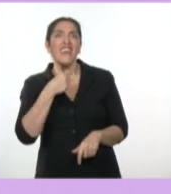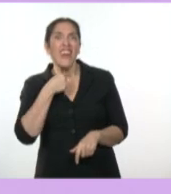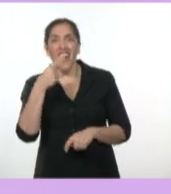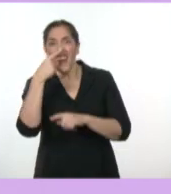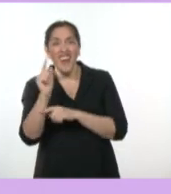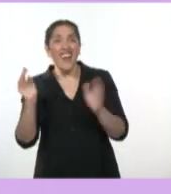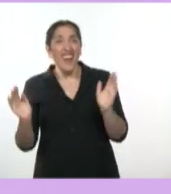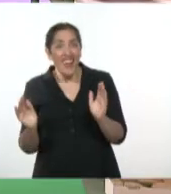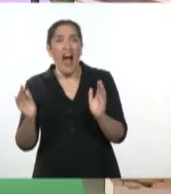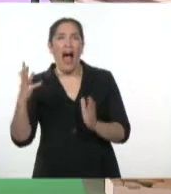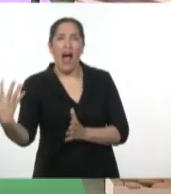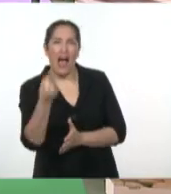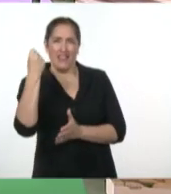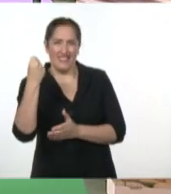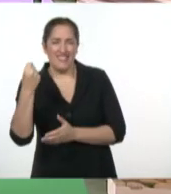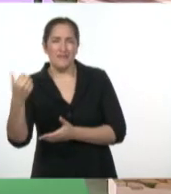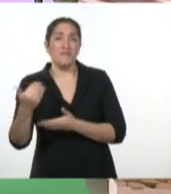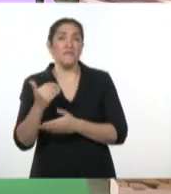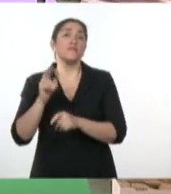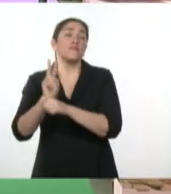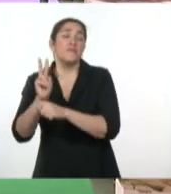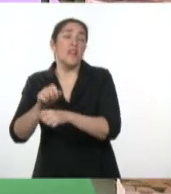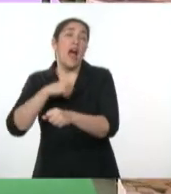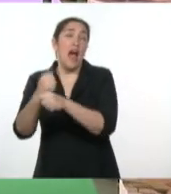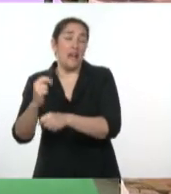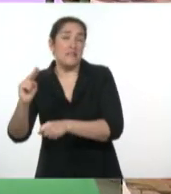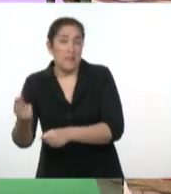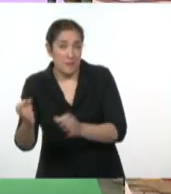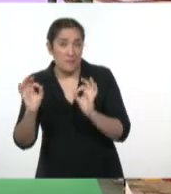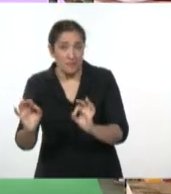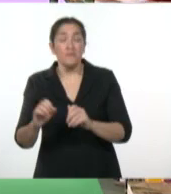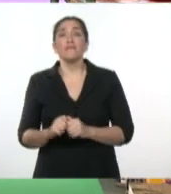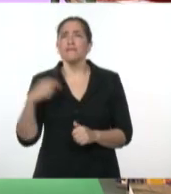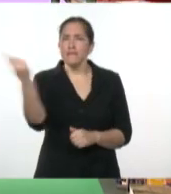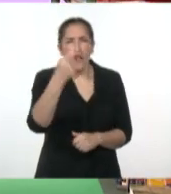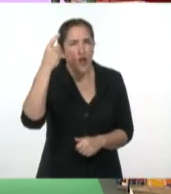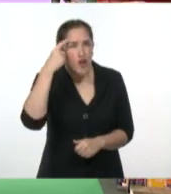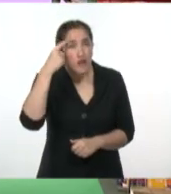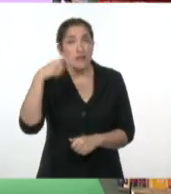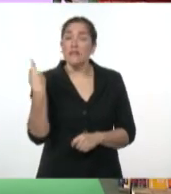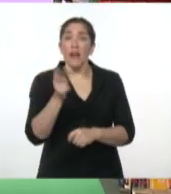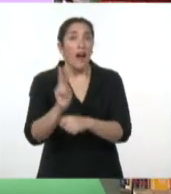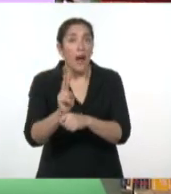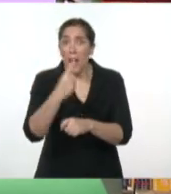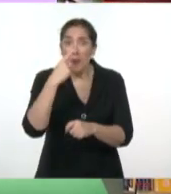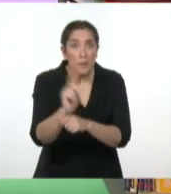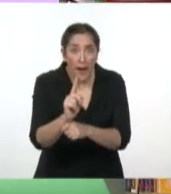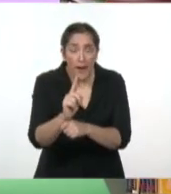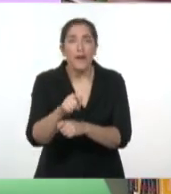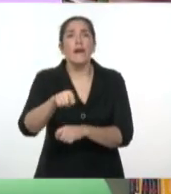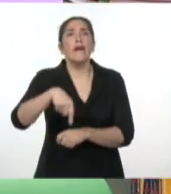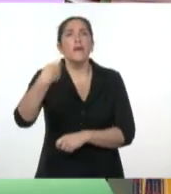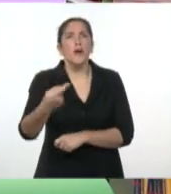lugar con la condición de cuidarlos hasta su último día. Debemos tomar conciencia que si no cuidamos a los perros, estos pueden